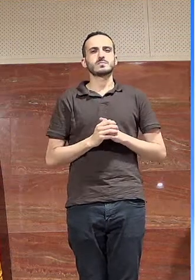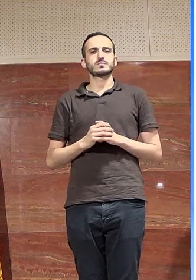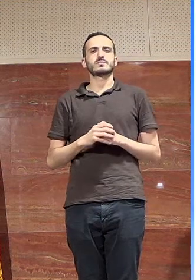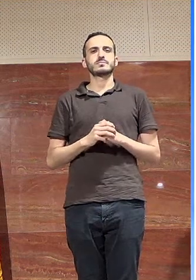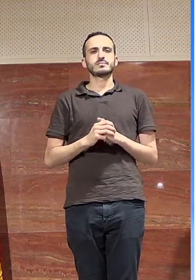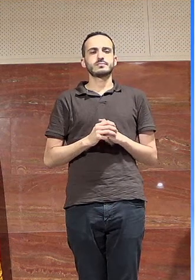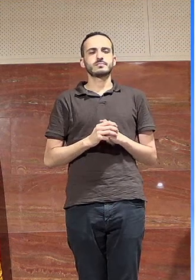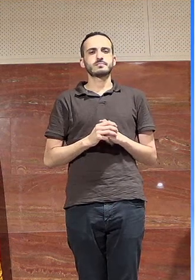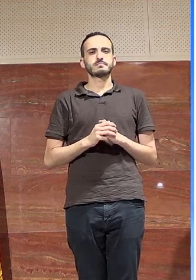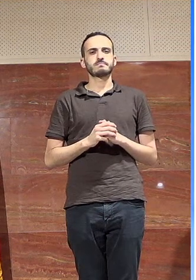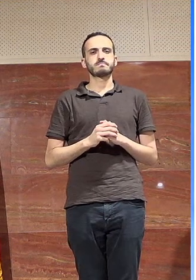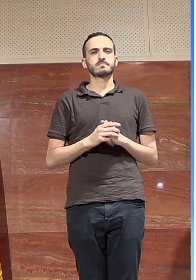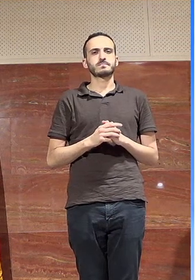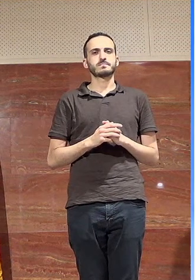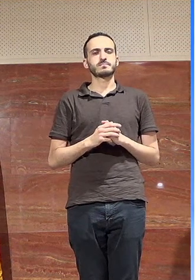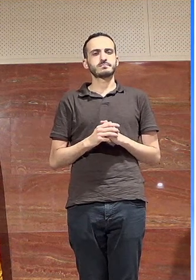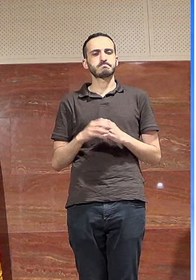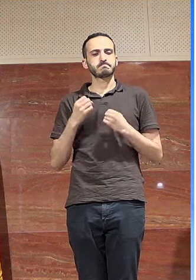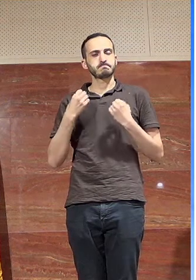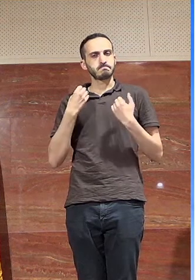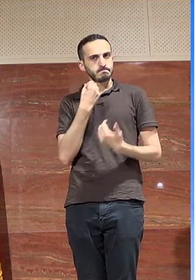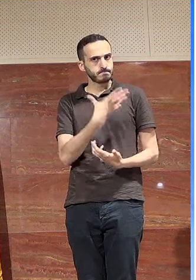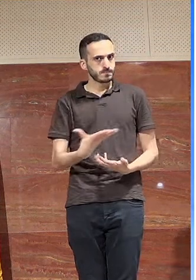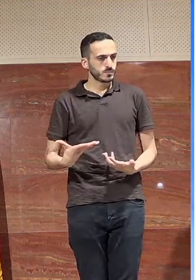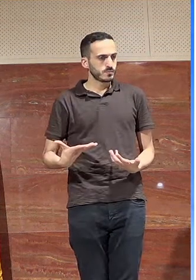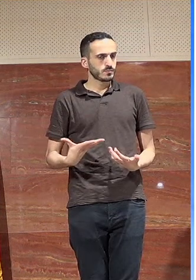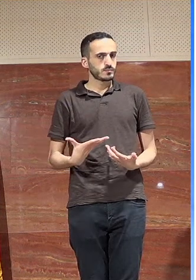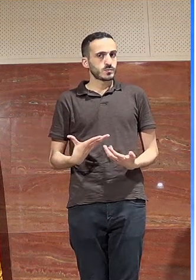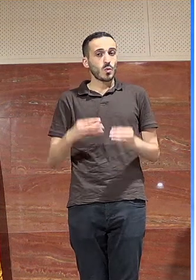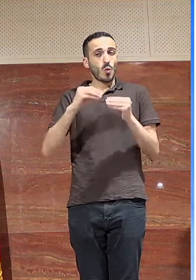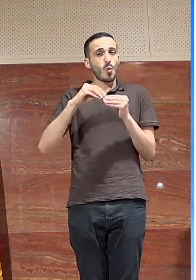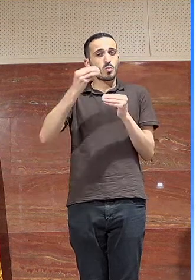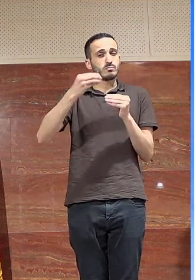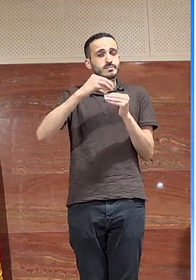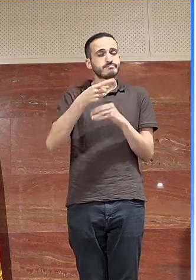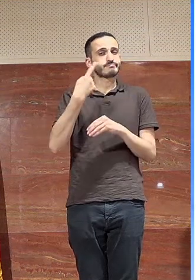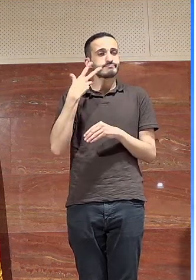conseguirlo. Bien, estos son unos documentos